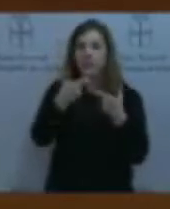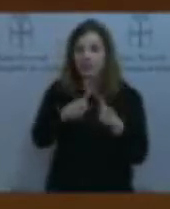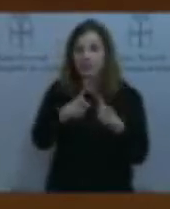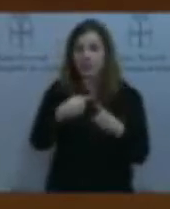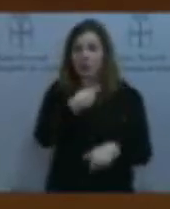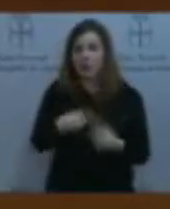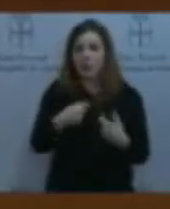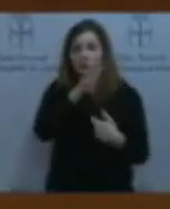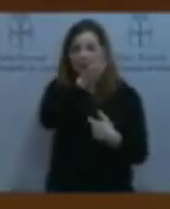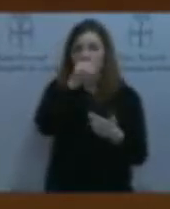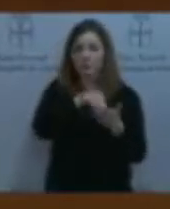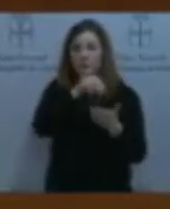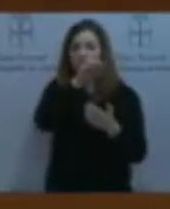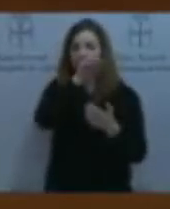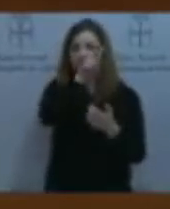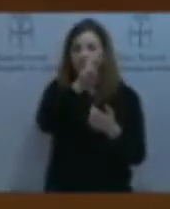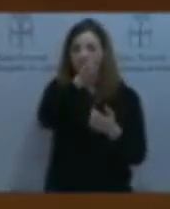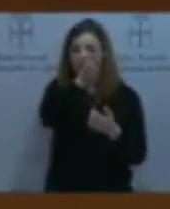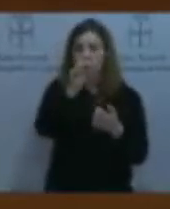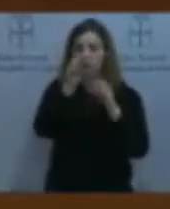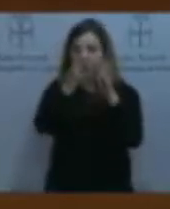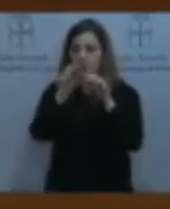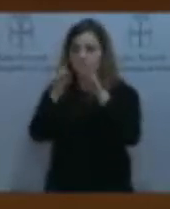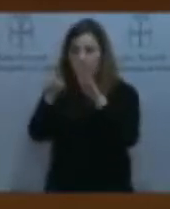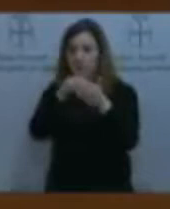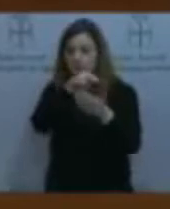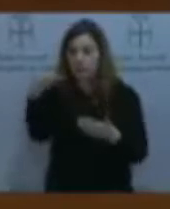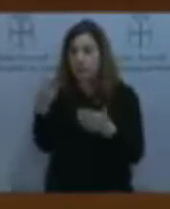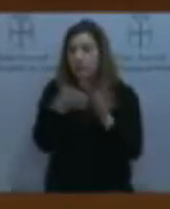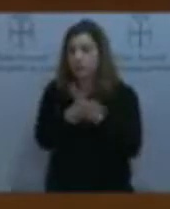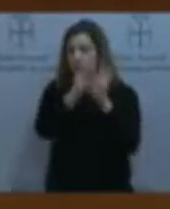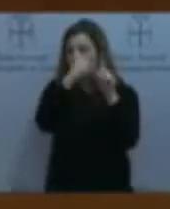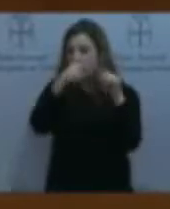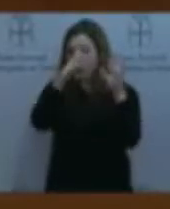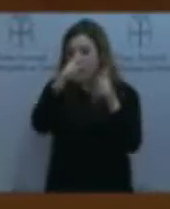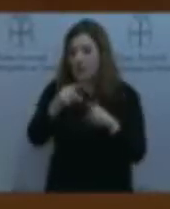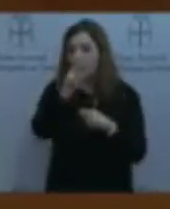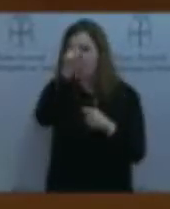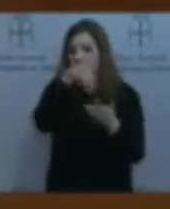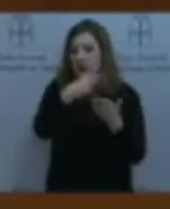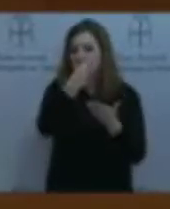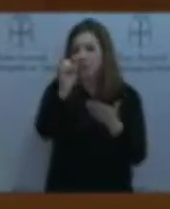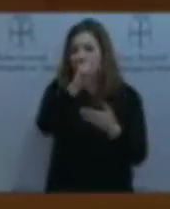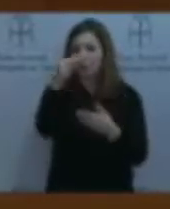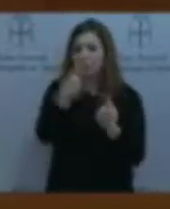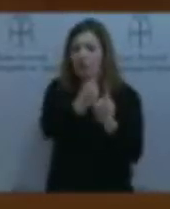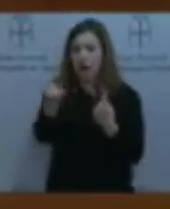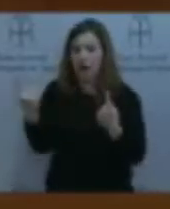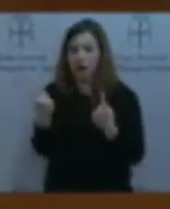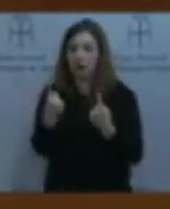168.326,35 euros, lo que nos da una media de 1.020 por beneficiario. Agricultura y apicultura ecológicas